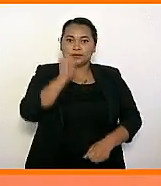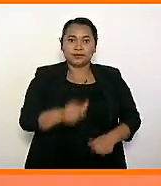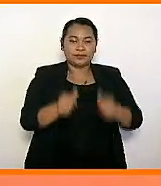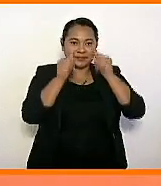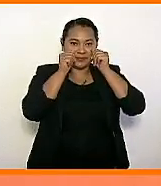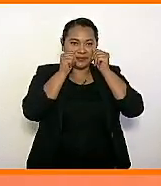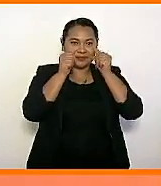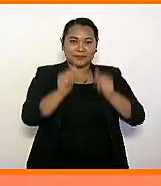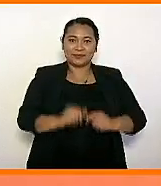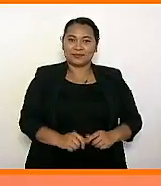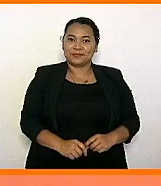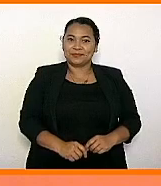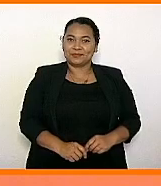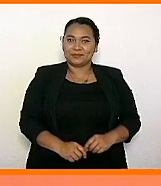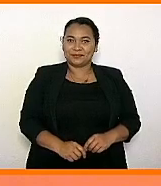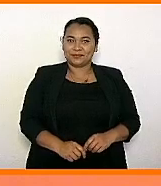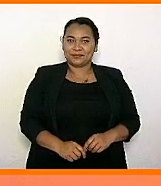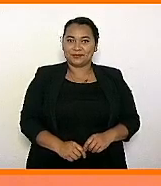atentos,